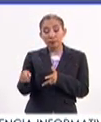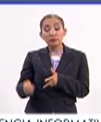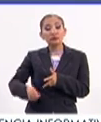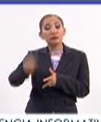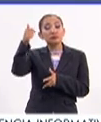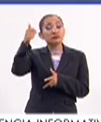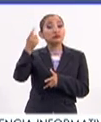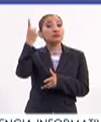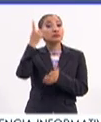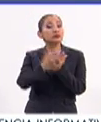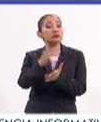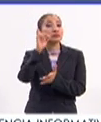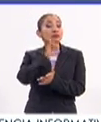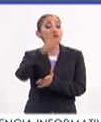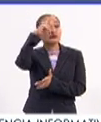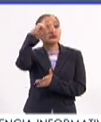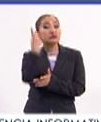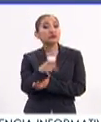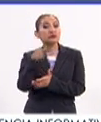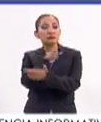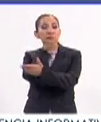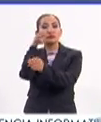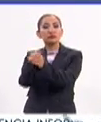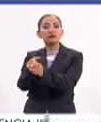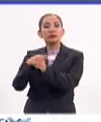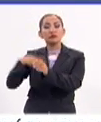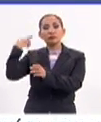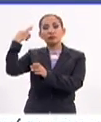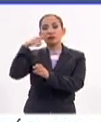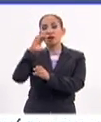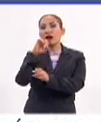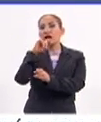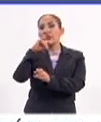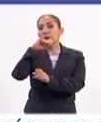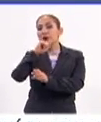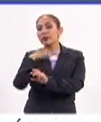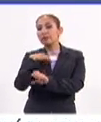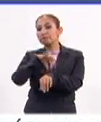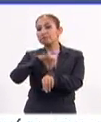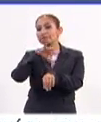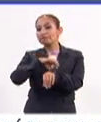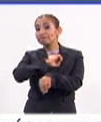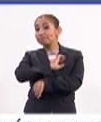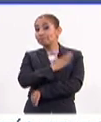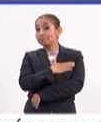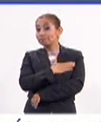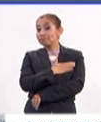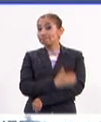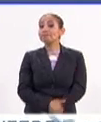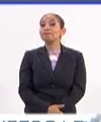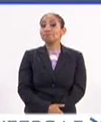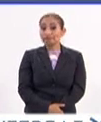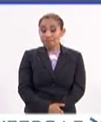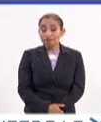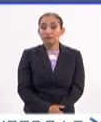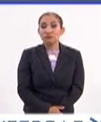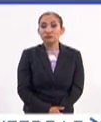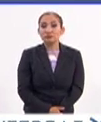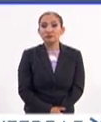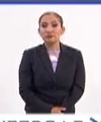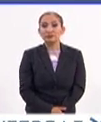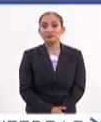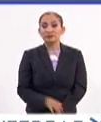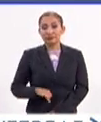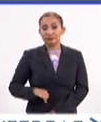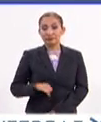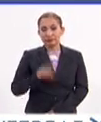es la primera y única mexicana que ha ingresado a la Real Academia de Medicina en España. Ah, pues muy interesante.